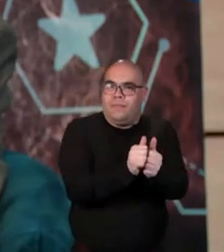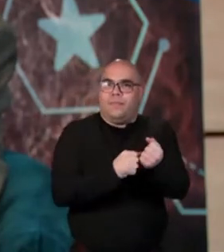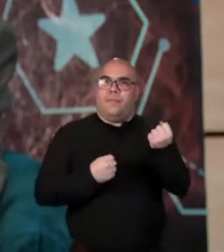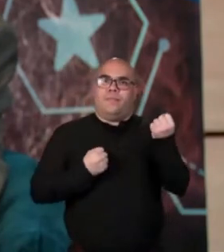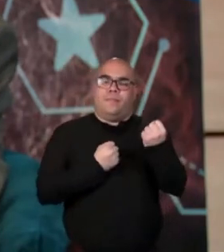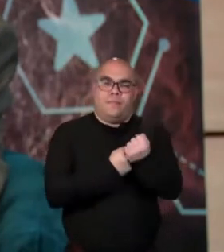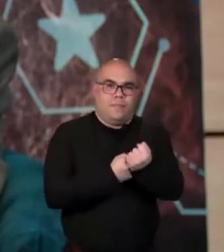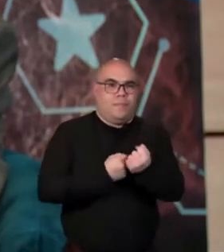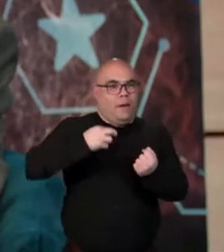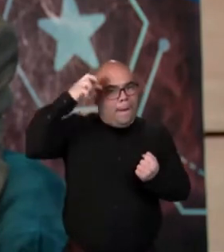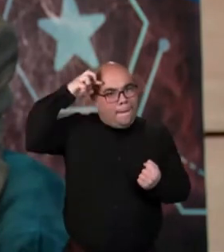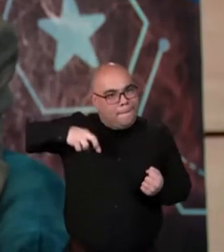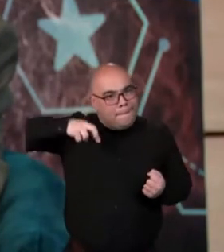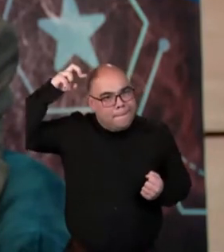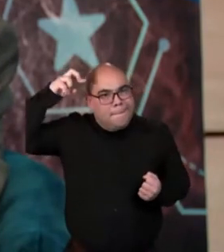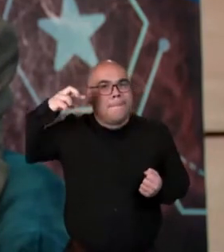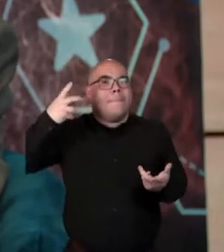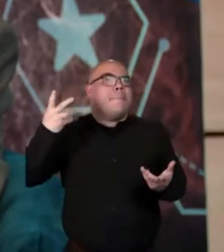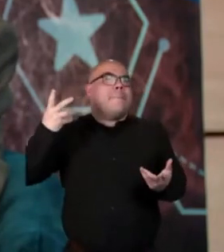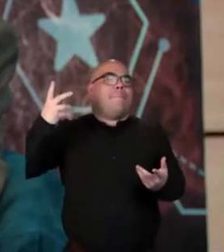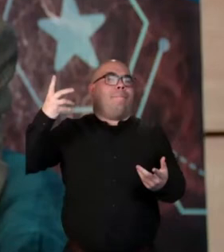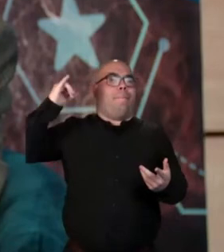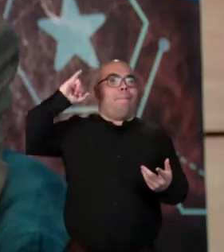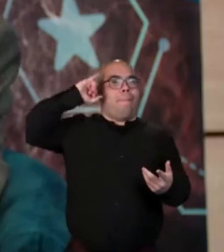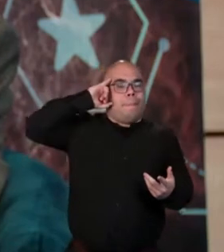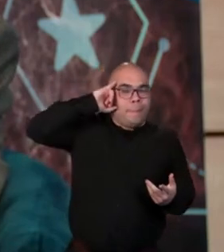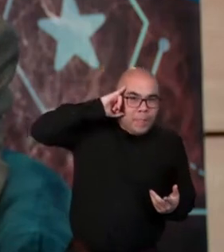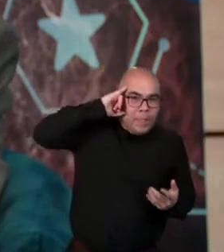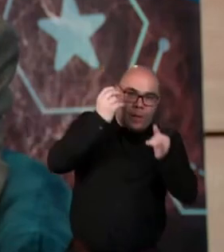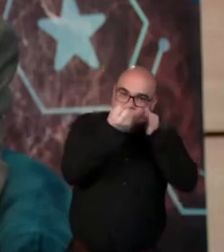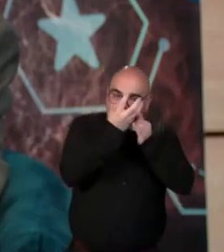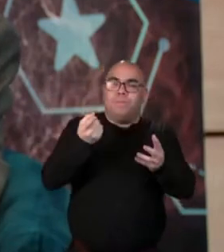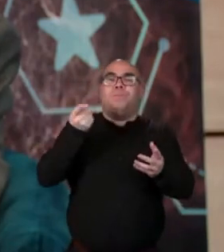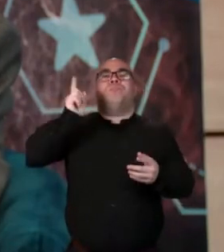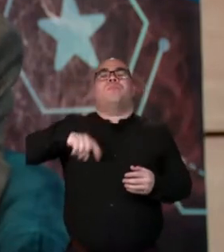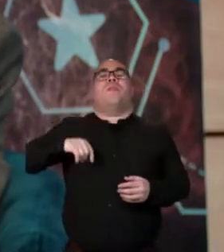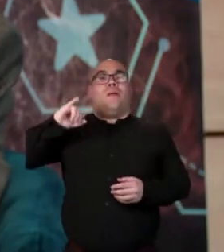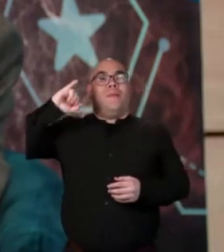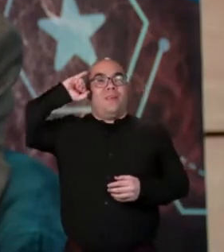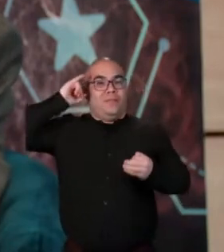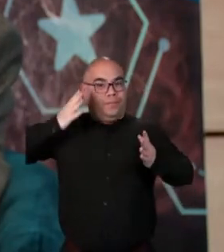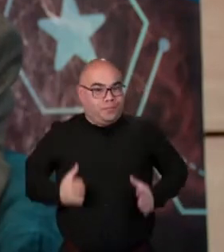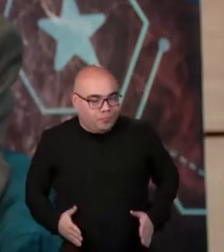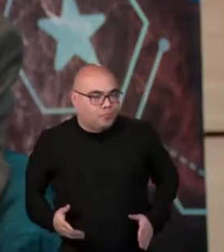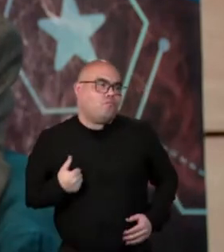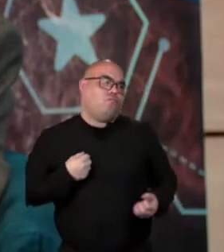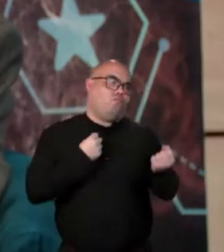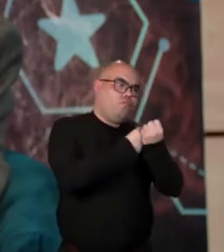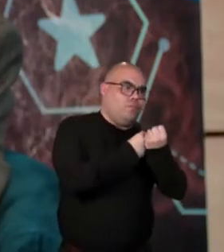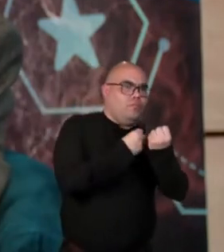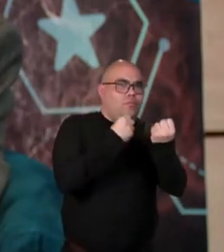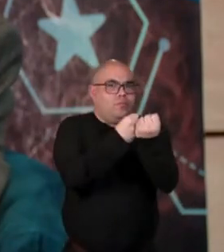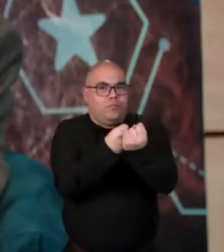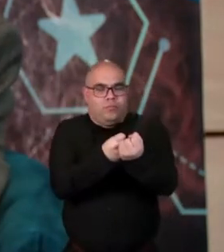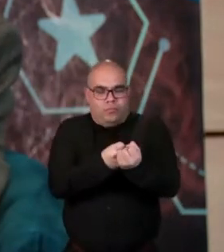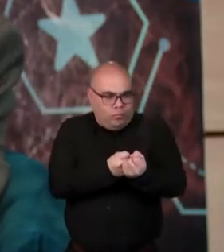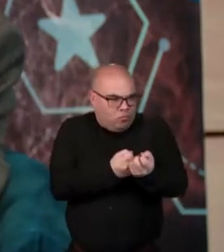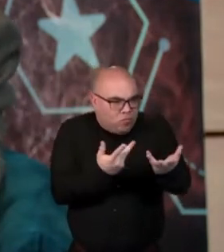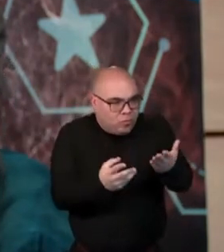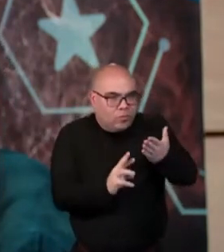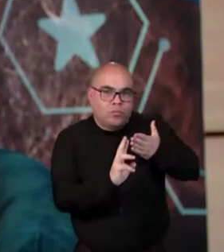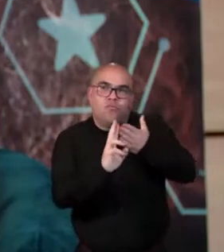con psicopedagogos con psicólogos con orientación hacia las rutas de atención adecuadas tanto